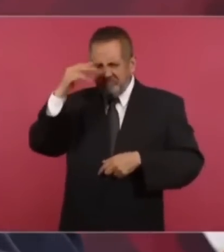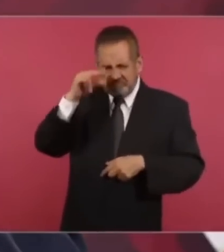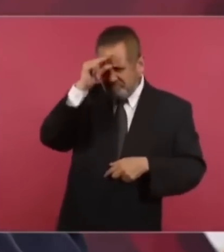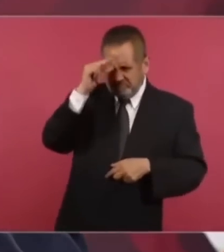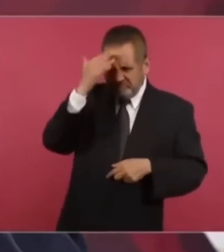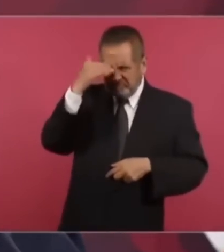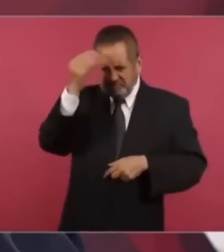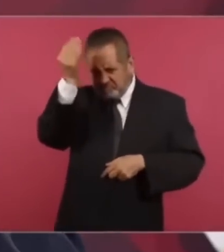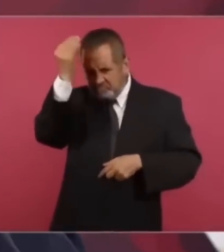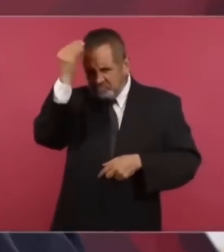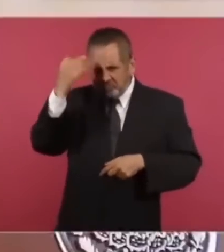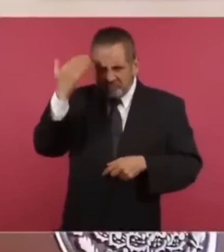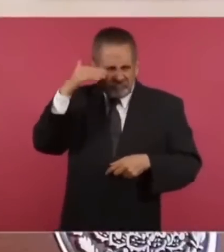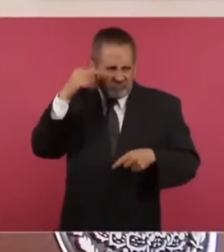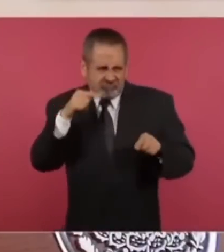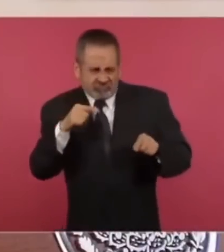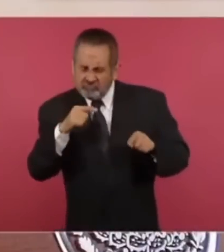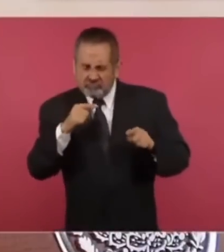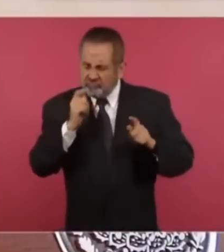sabiduría.